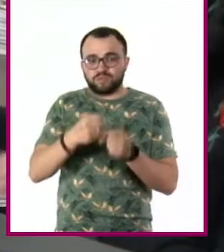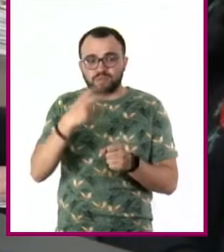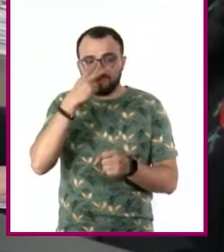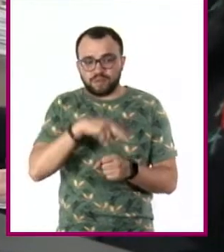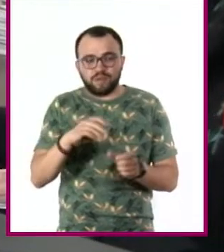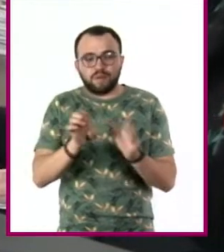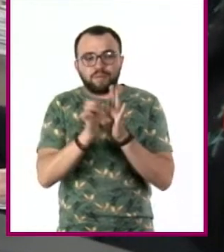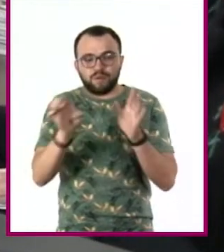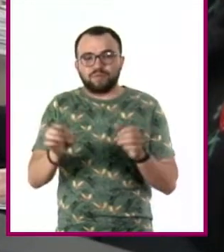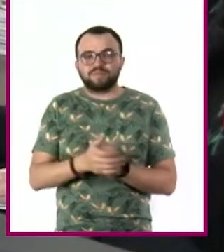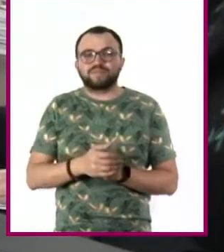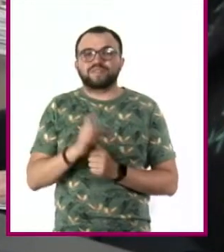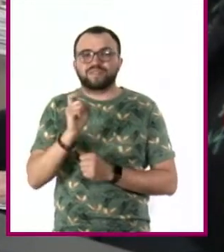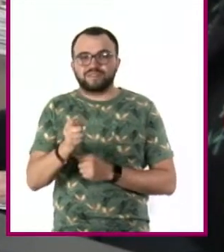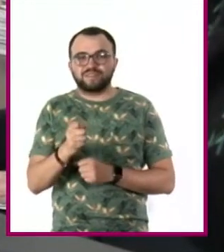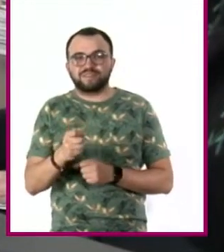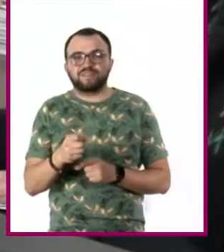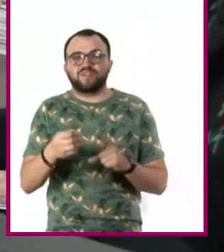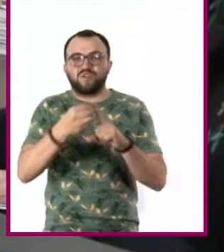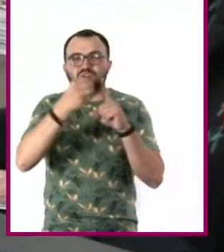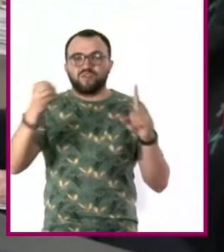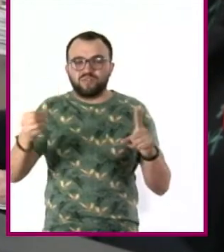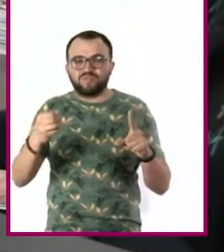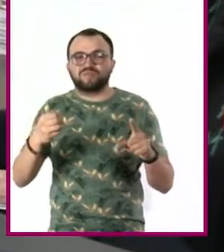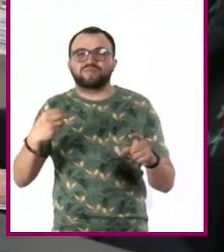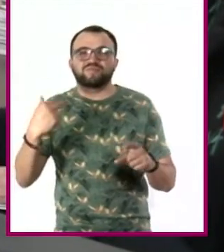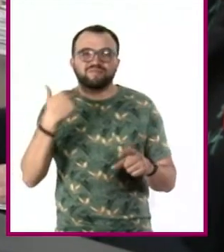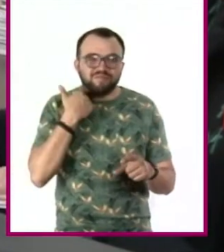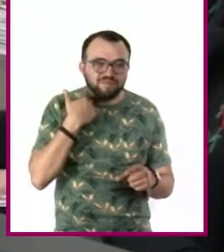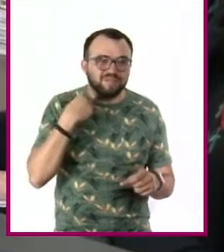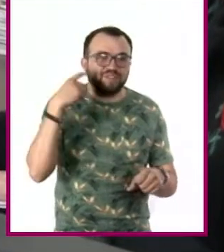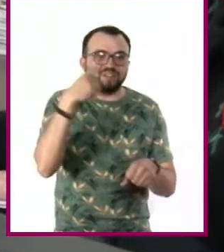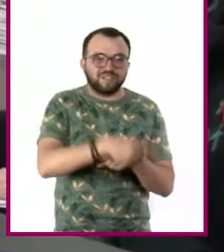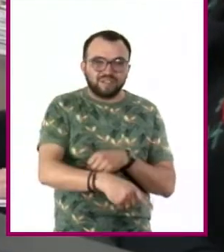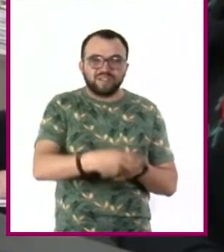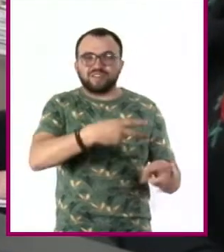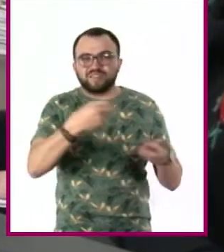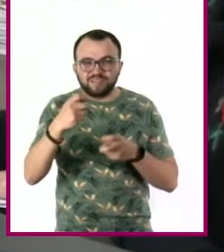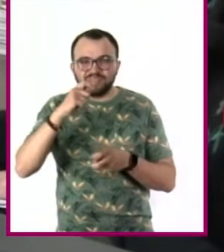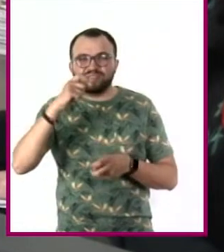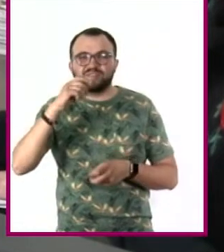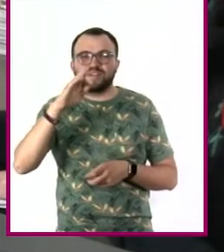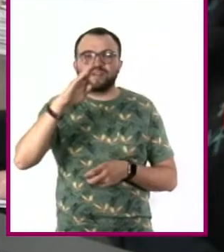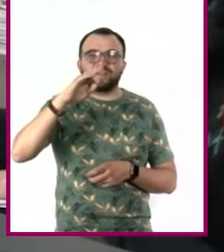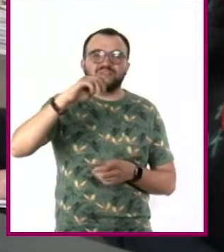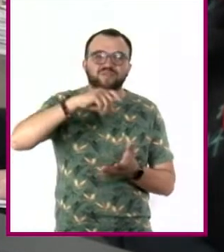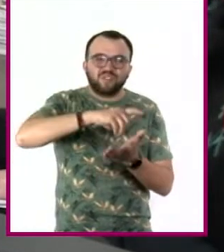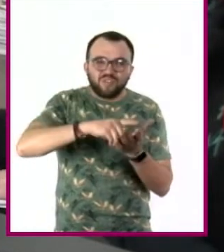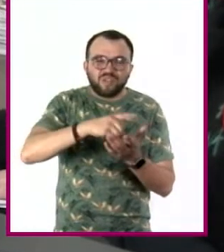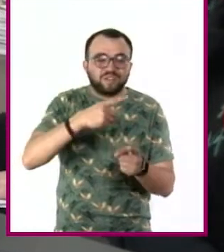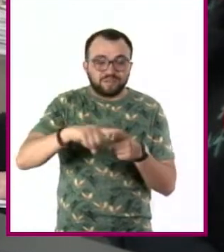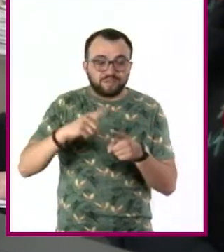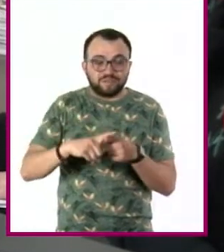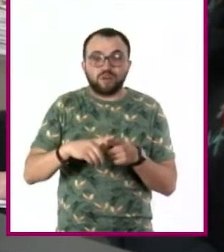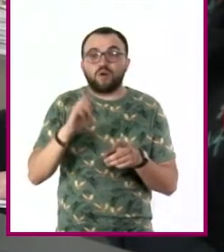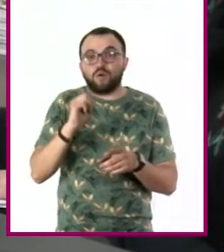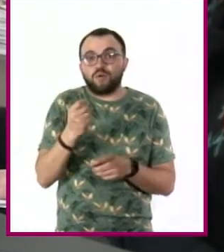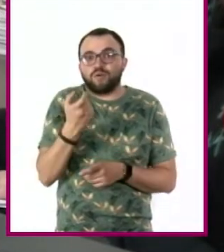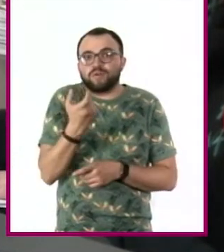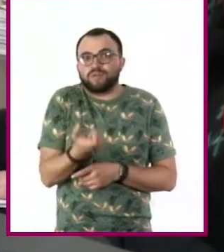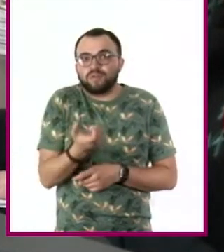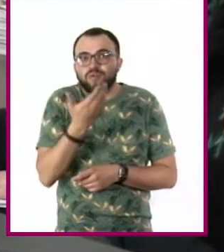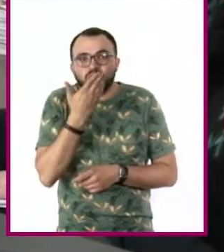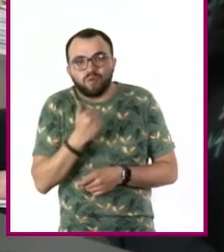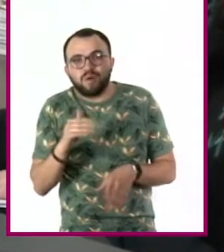como la delincuencia organizada, las pandemias que no respetan fronteras o el desempleo, que se agudizó desde el año pasado